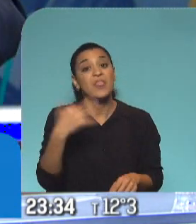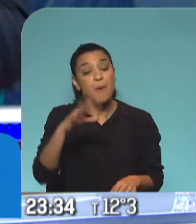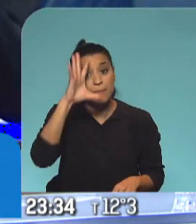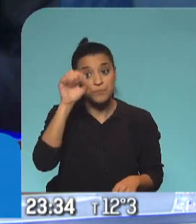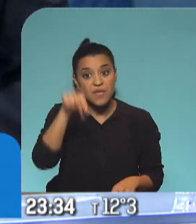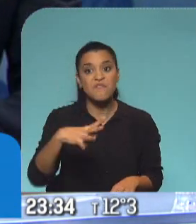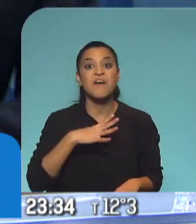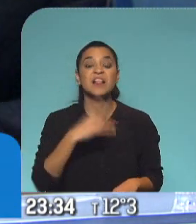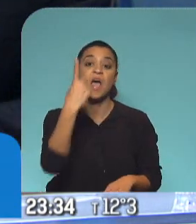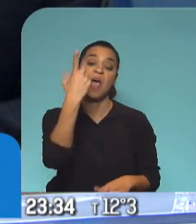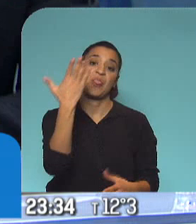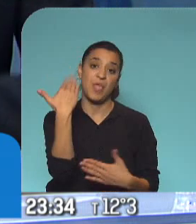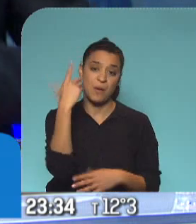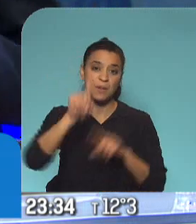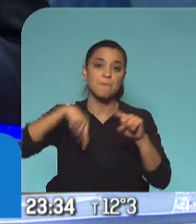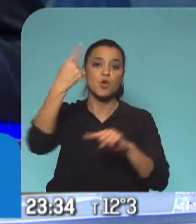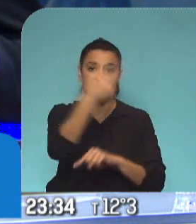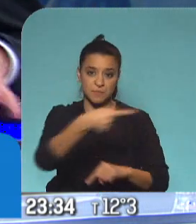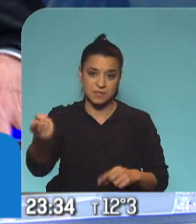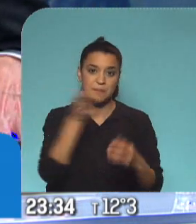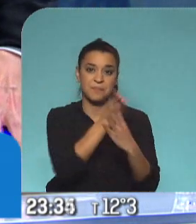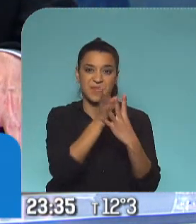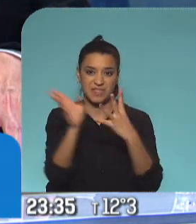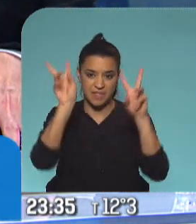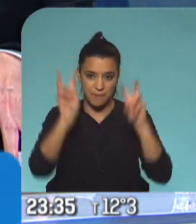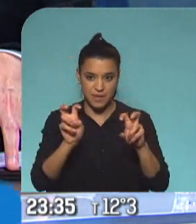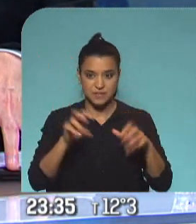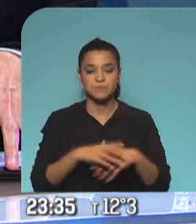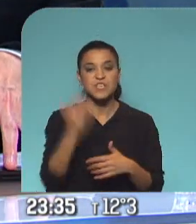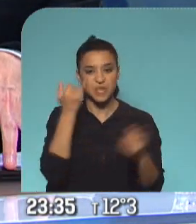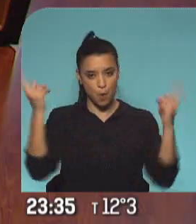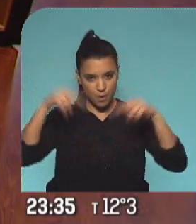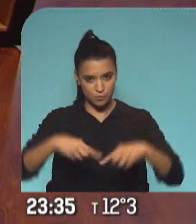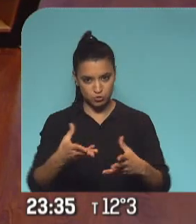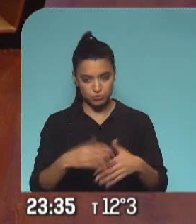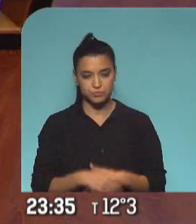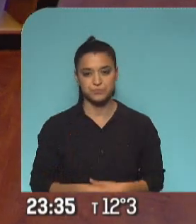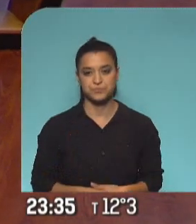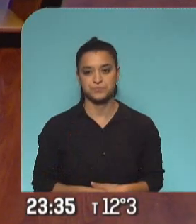que falta un debate más la próxima semana con otros ejes temáticos, ¿no? así es. Ya venimos.